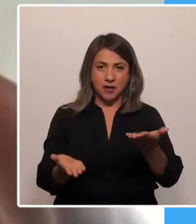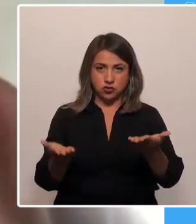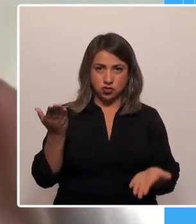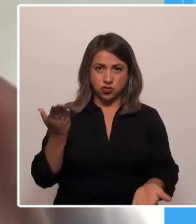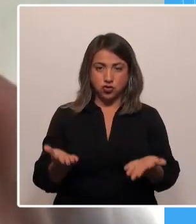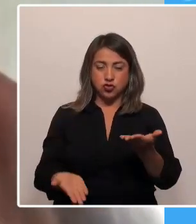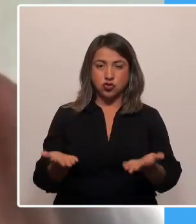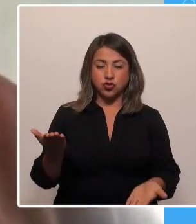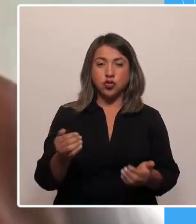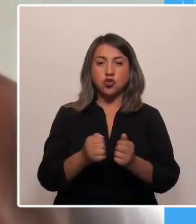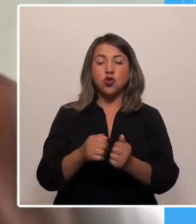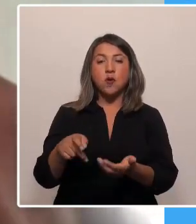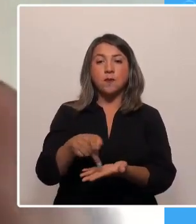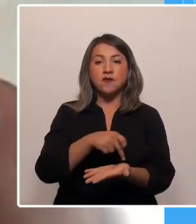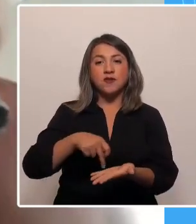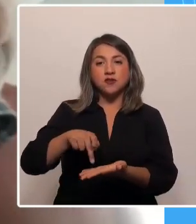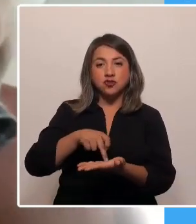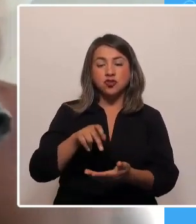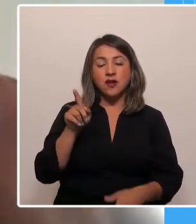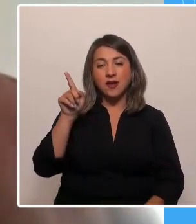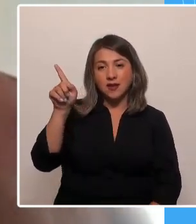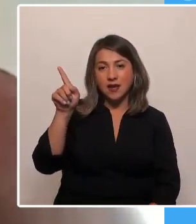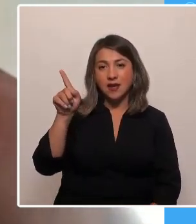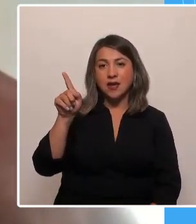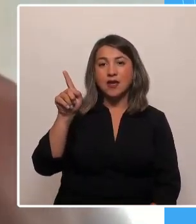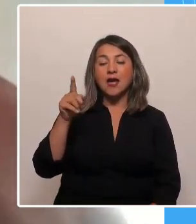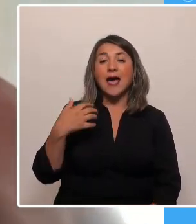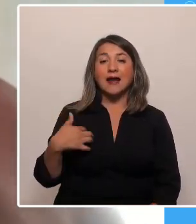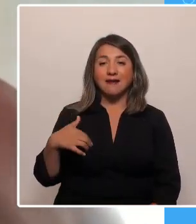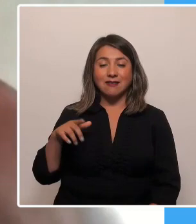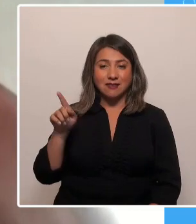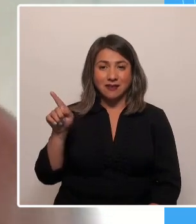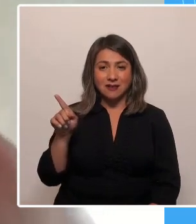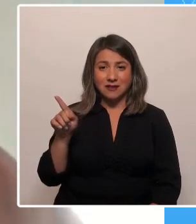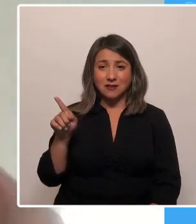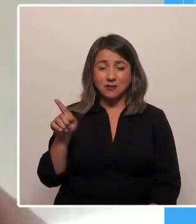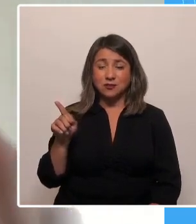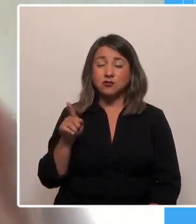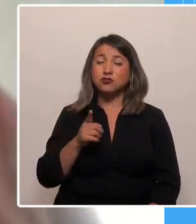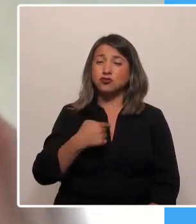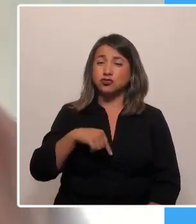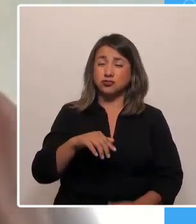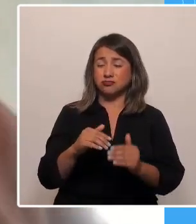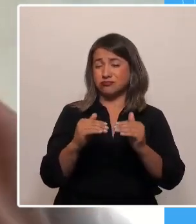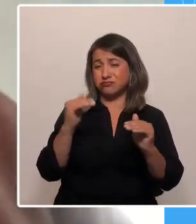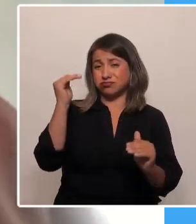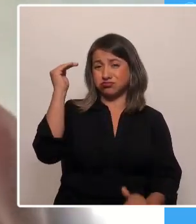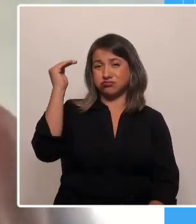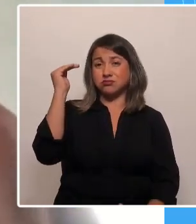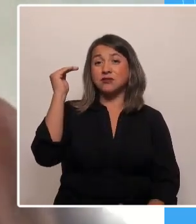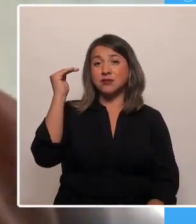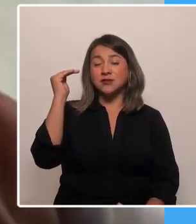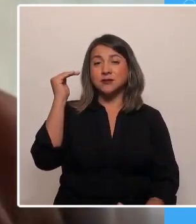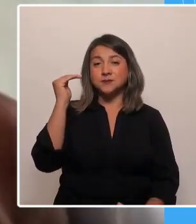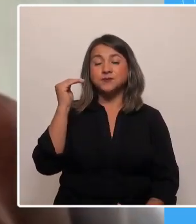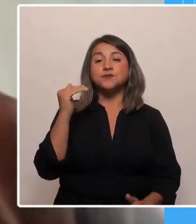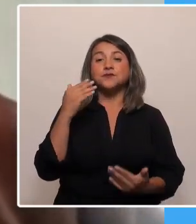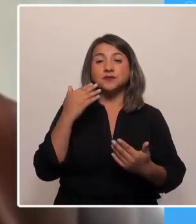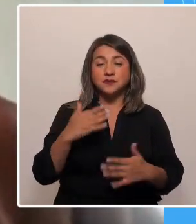con las Provincias Unidas del Río de la Plata, hoy día Argentina, y dice que están muy, muy lejos en esos años de